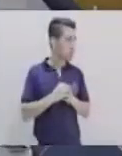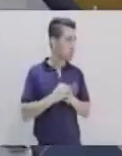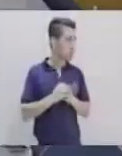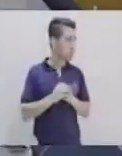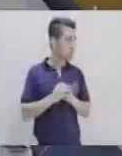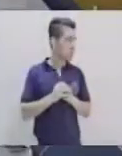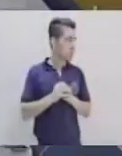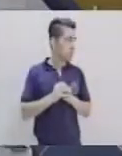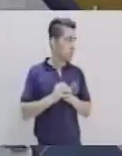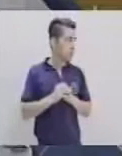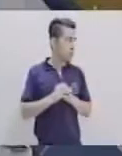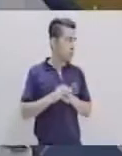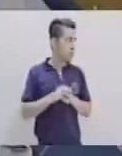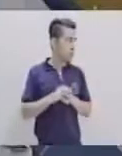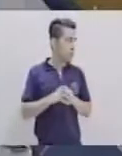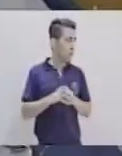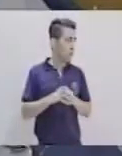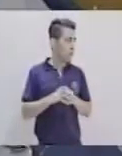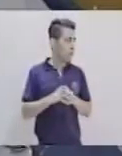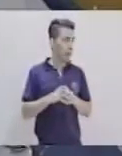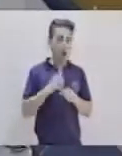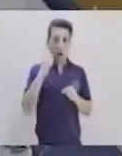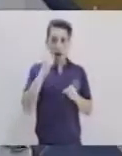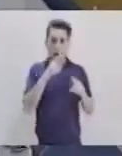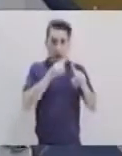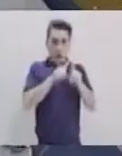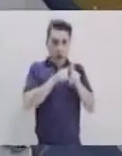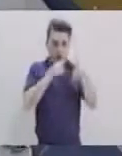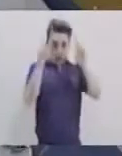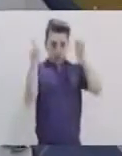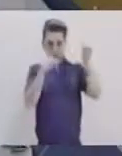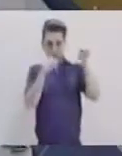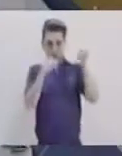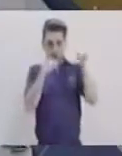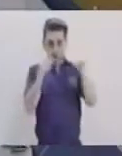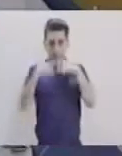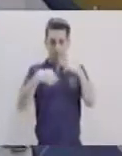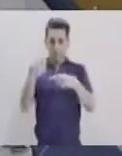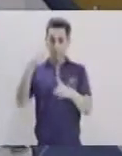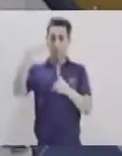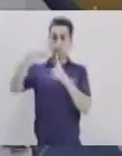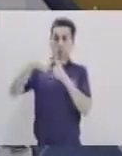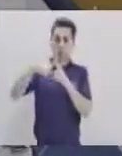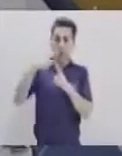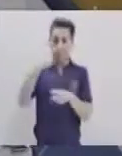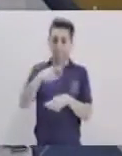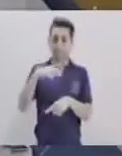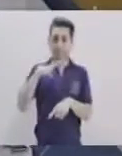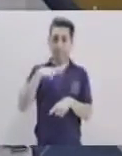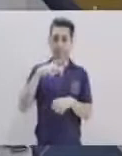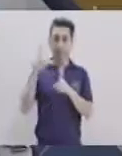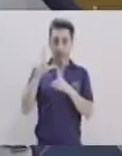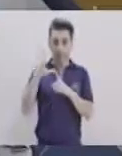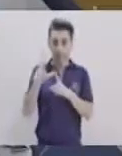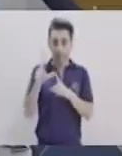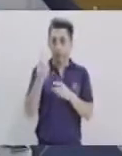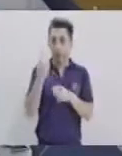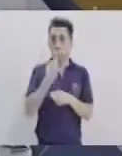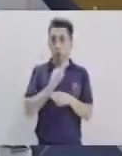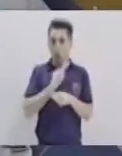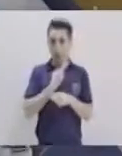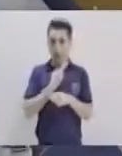menos su semejante. Después sumarle el que tiene variable